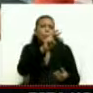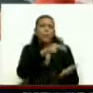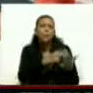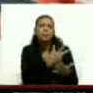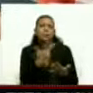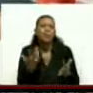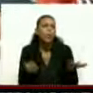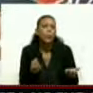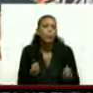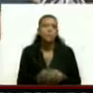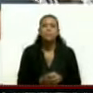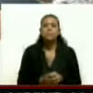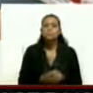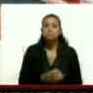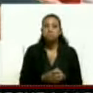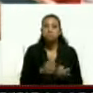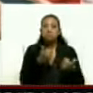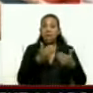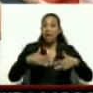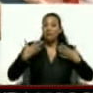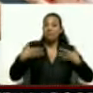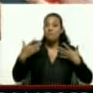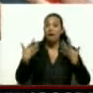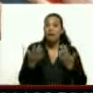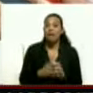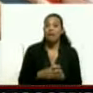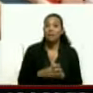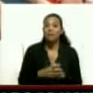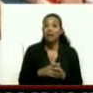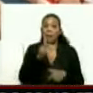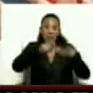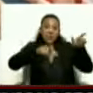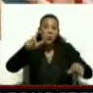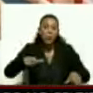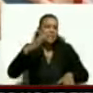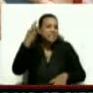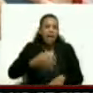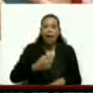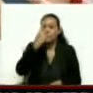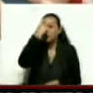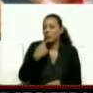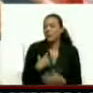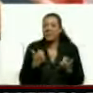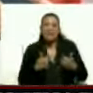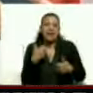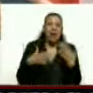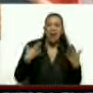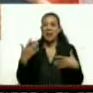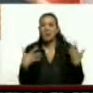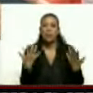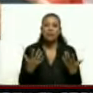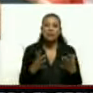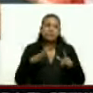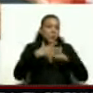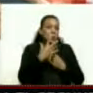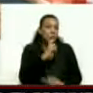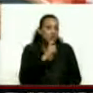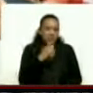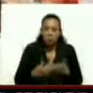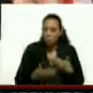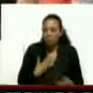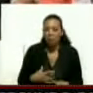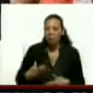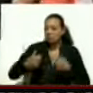2023? Bueno, bastante animada, o sea, el venezolano siempre tenemos el buen humor adelante, así estemos en la situación que nos